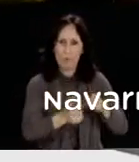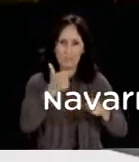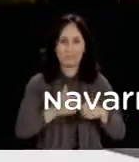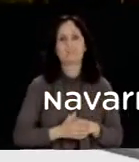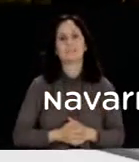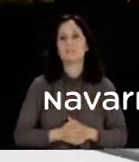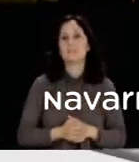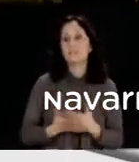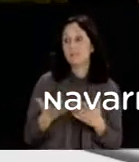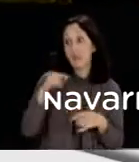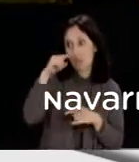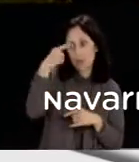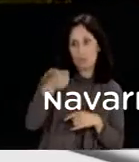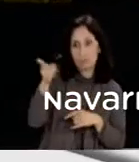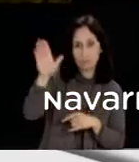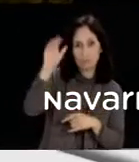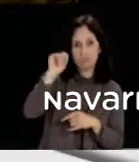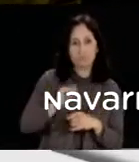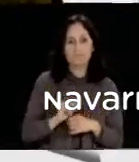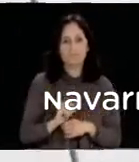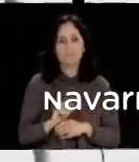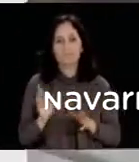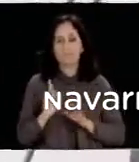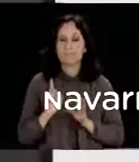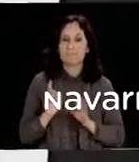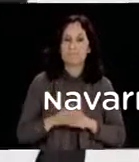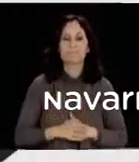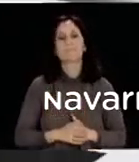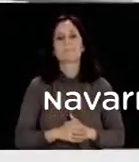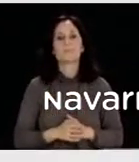veo que para el próximo año te vamos a tener que integrar.